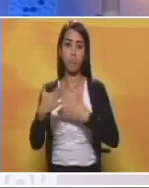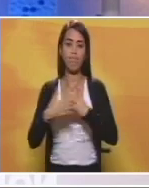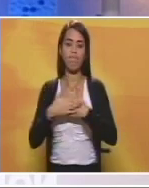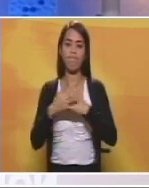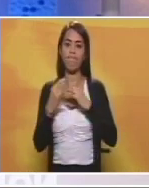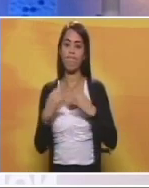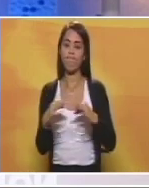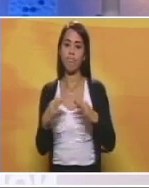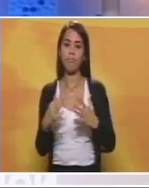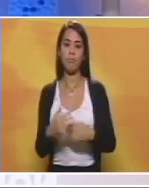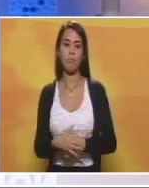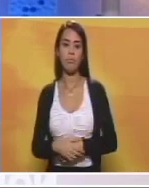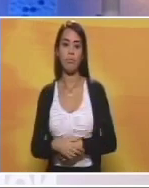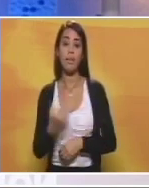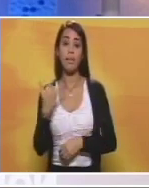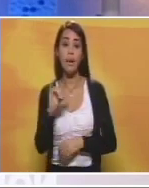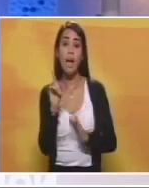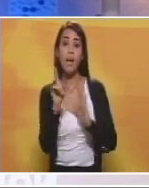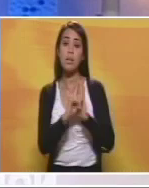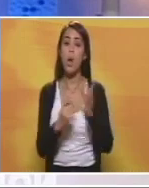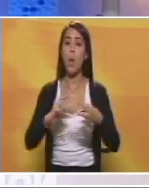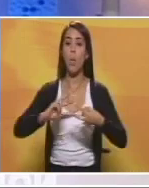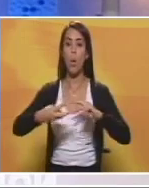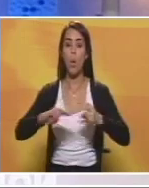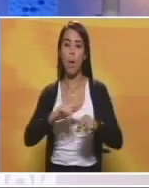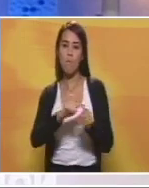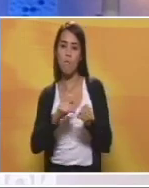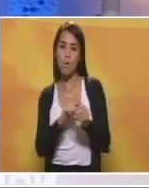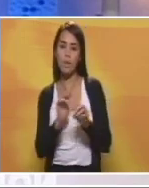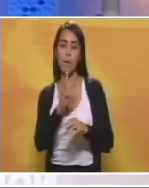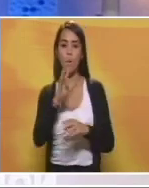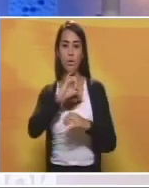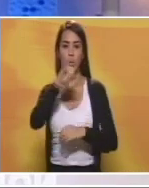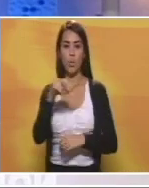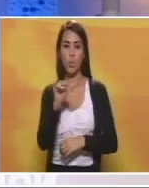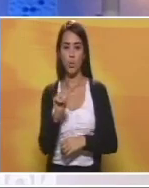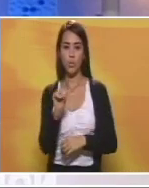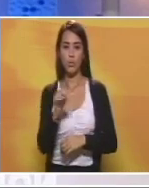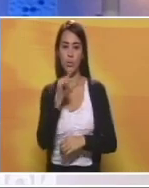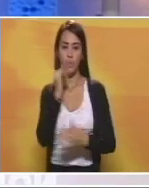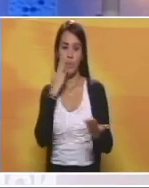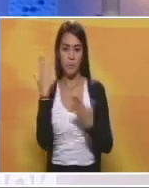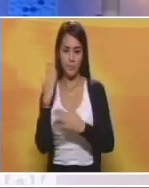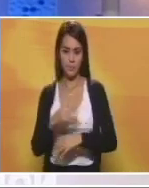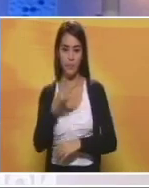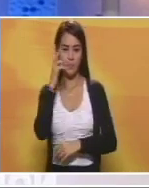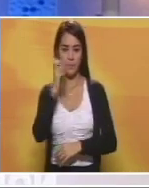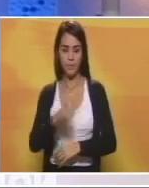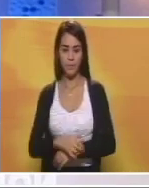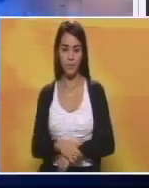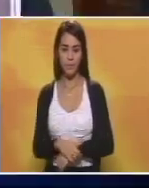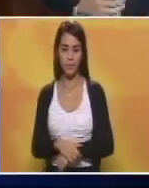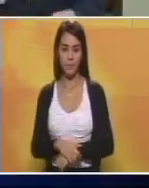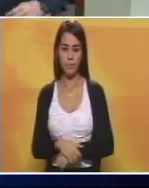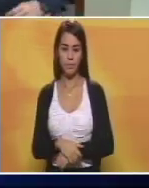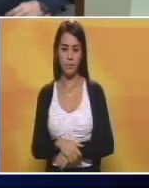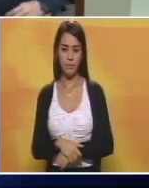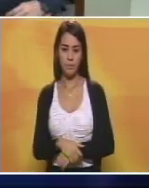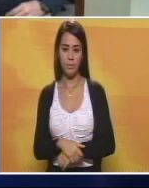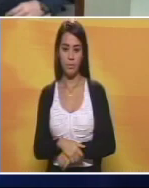en caso de que se implemente la reconversión monetaria del 4 de junio manuel covella con los detalles adelante manuel te escuchamos